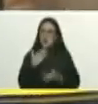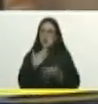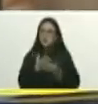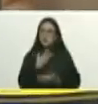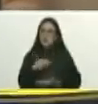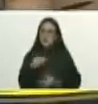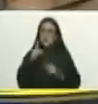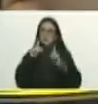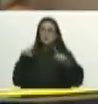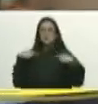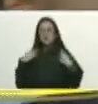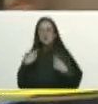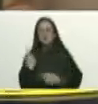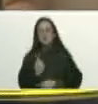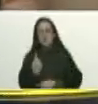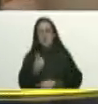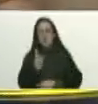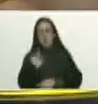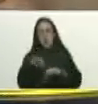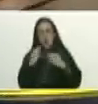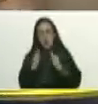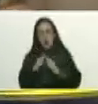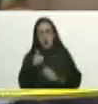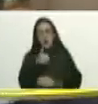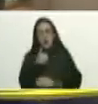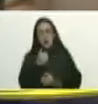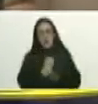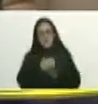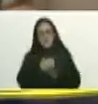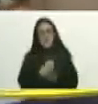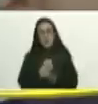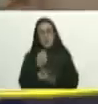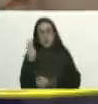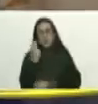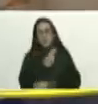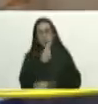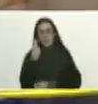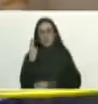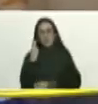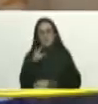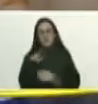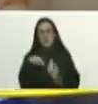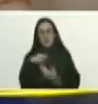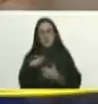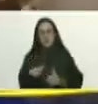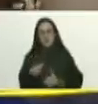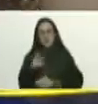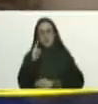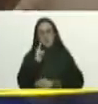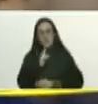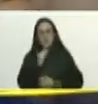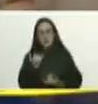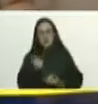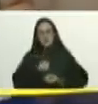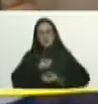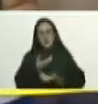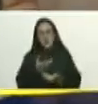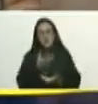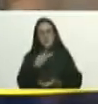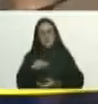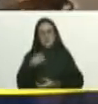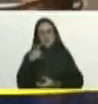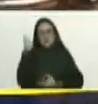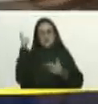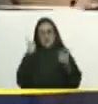no dejarnos solos. En cada hogar está la esperanza, está el amor, está el compromiso de la revolución bolivariana. Aquí está la expresión del comandante